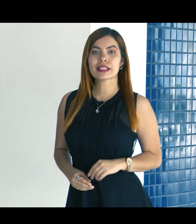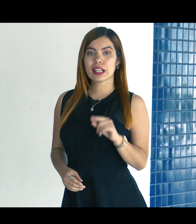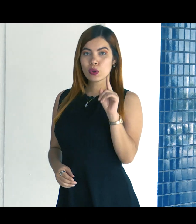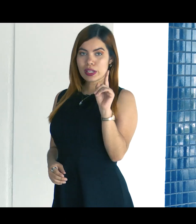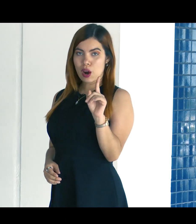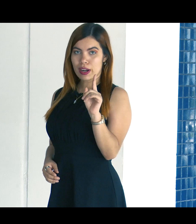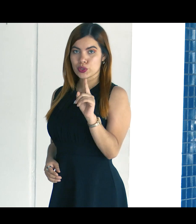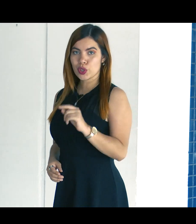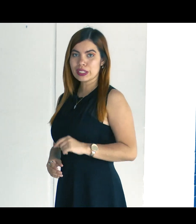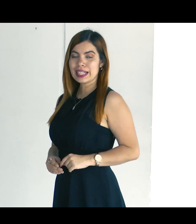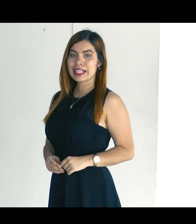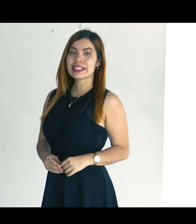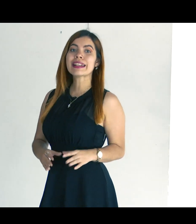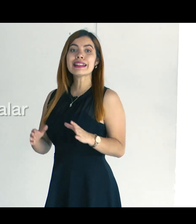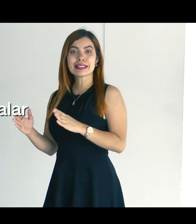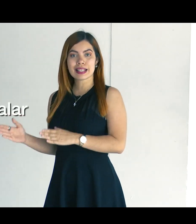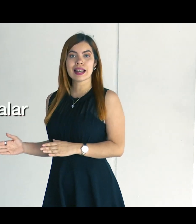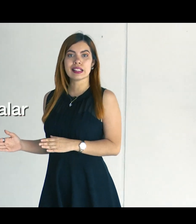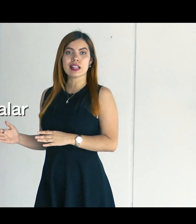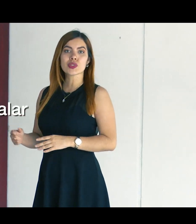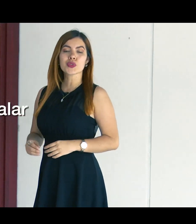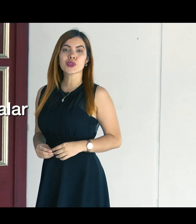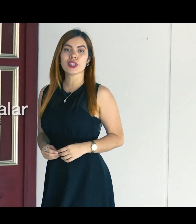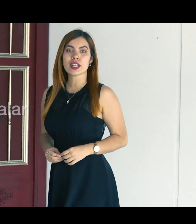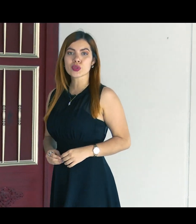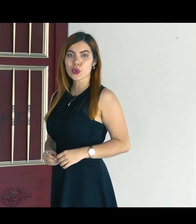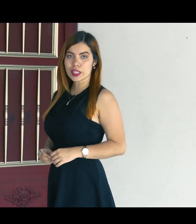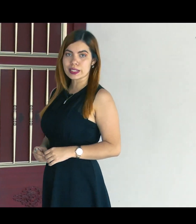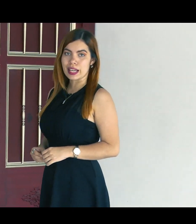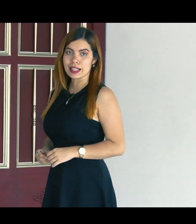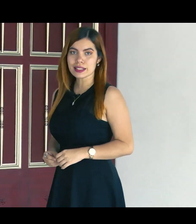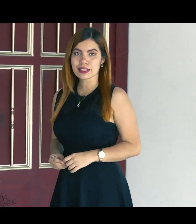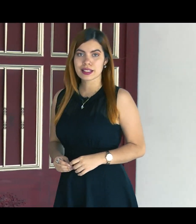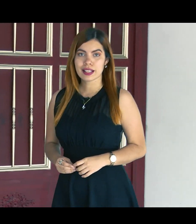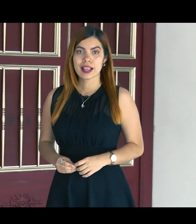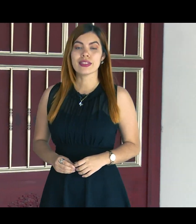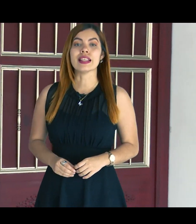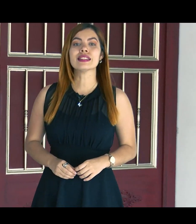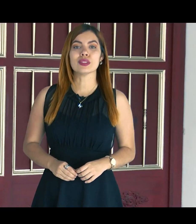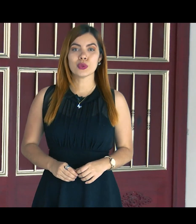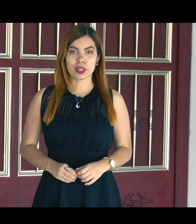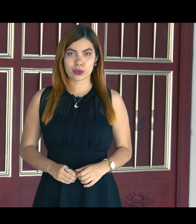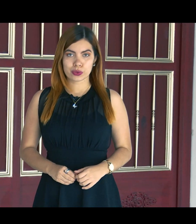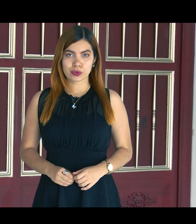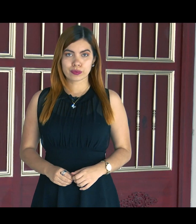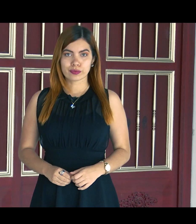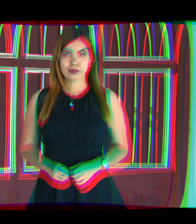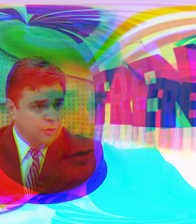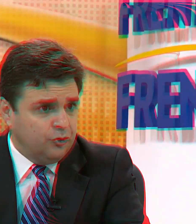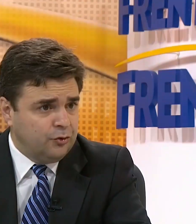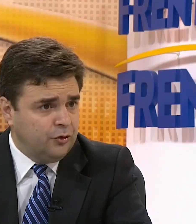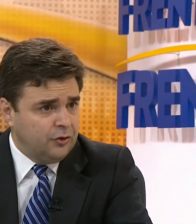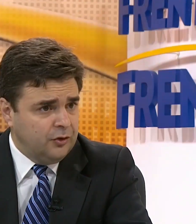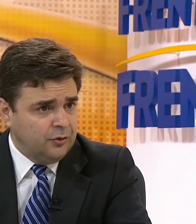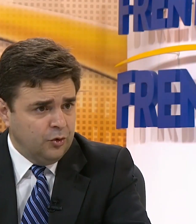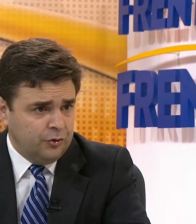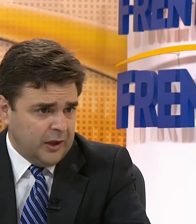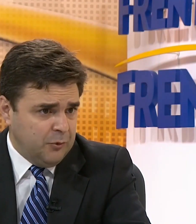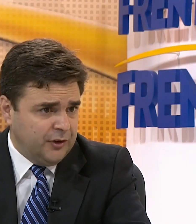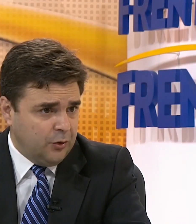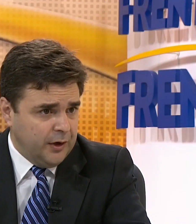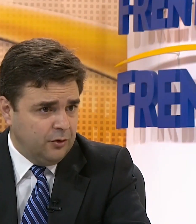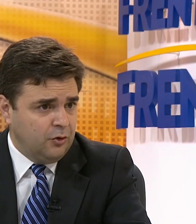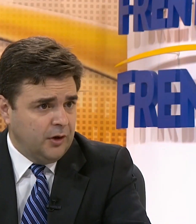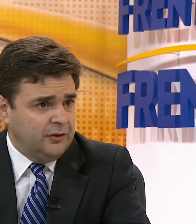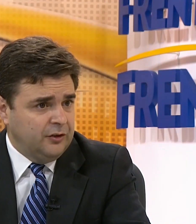solicitaron en más de una ocasión que se reinstalaran a los funcionarios judiciales destituidos. Nosotros no